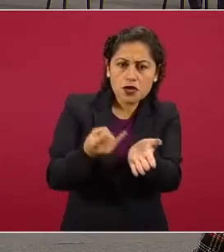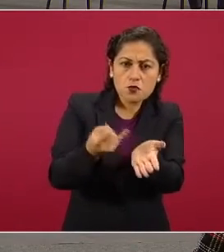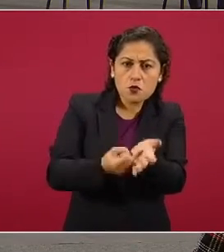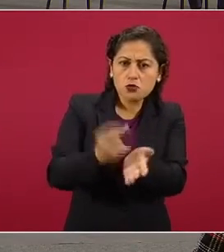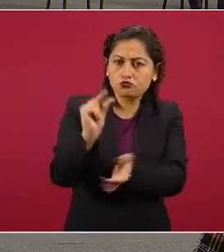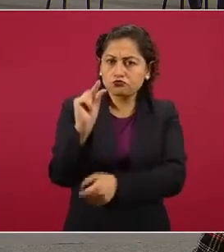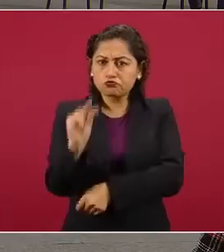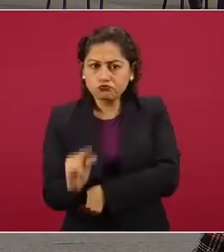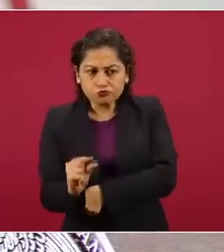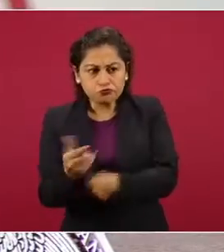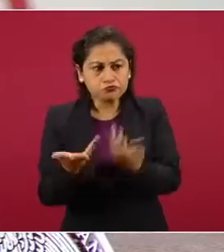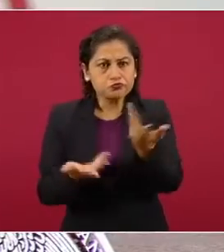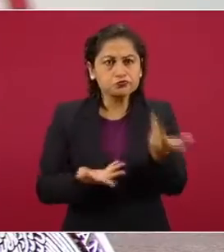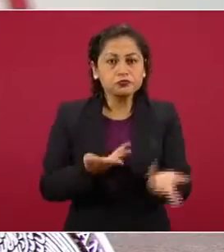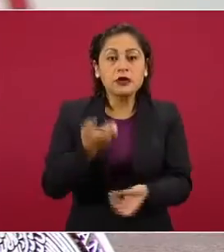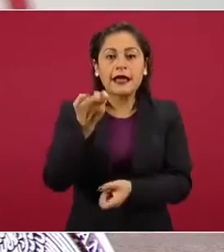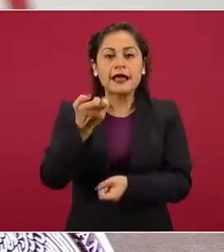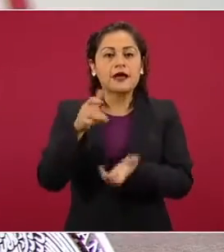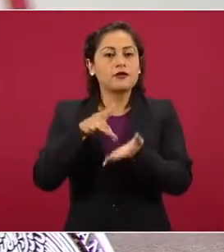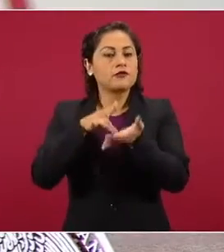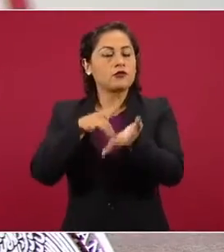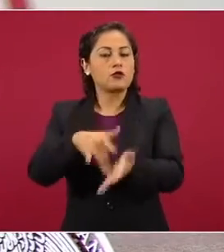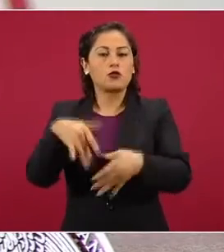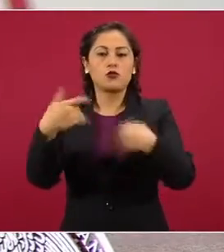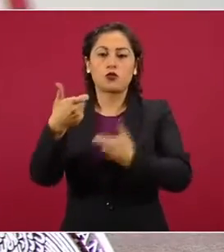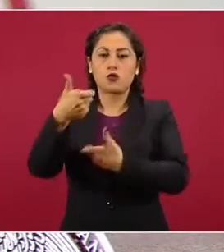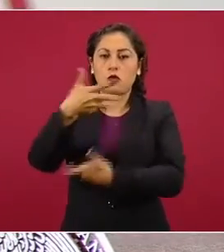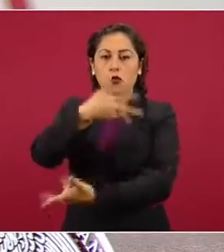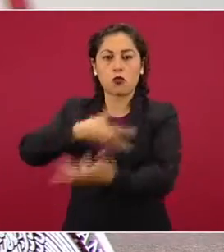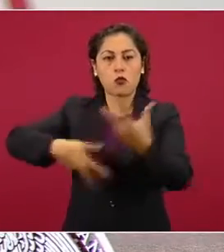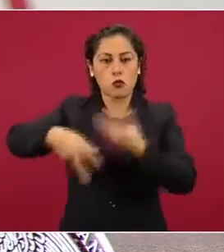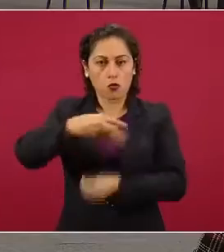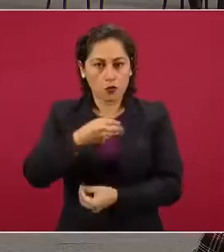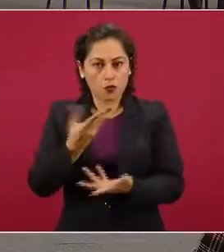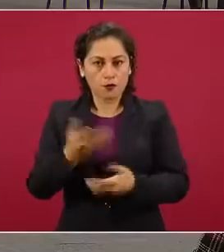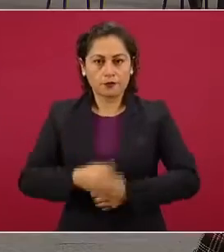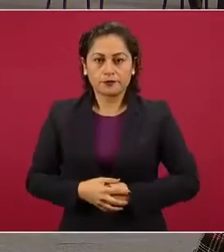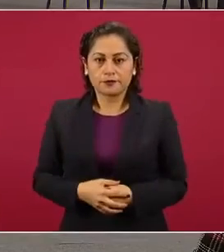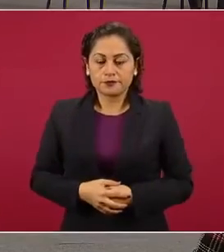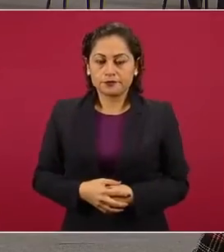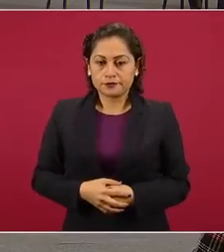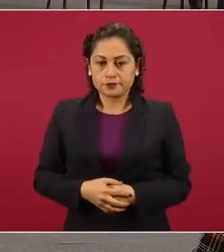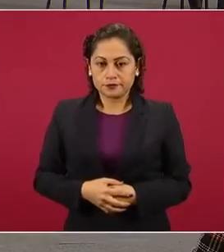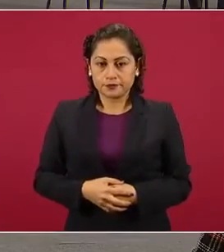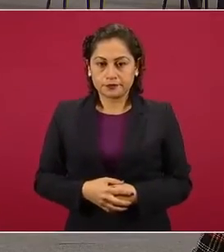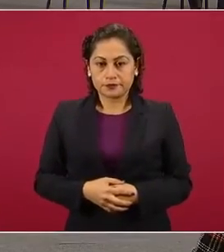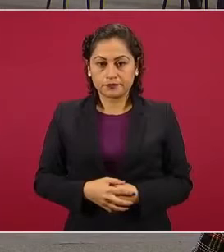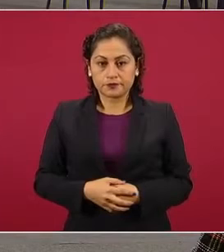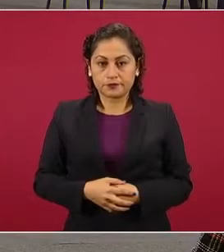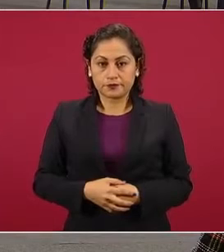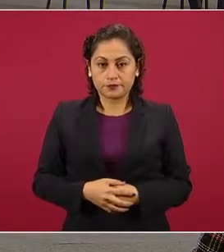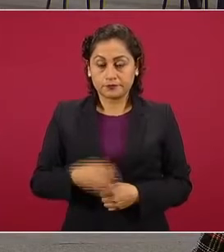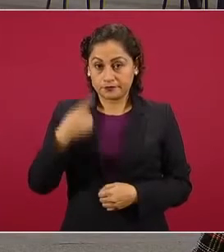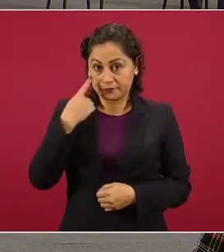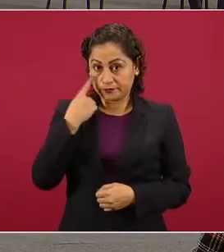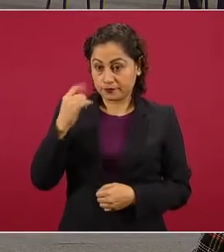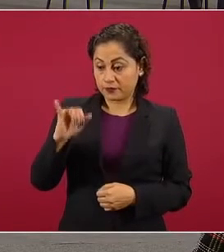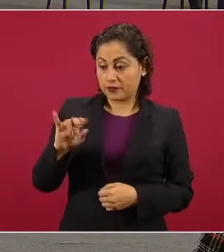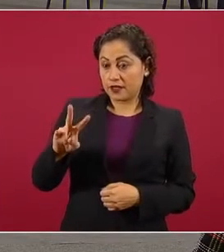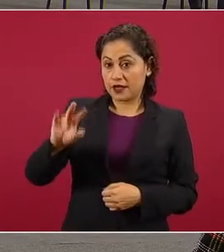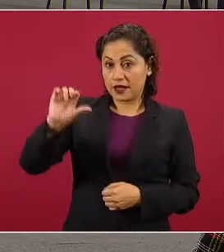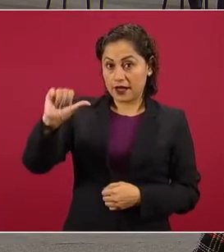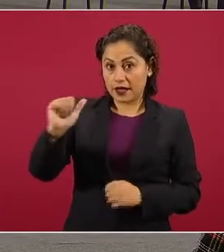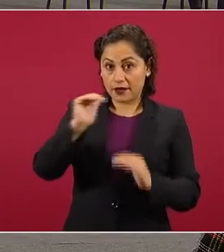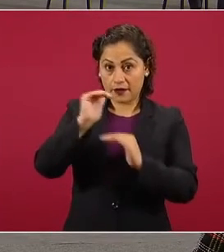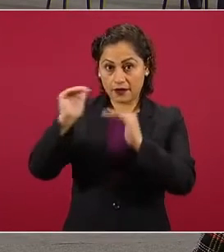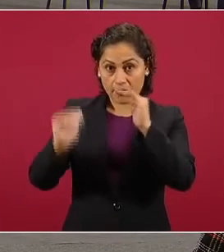eso va a seguir siendo un factor de atracción de inversión. Entonces viene una reducción del IVA en las mismas